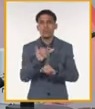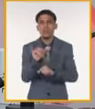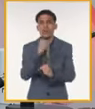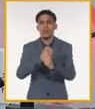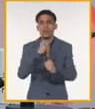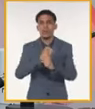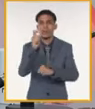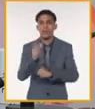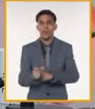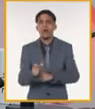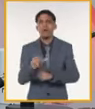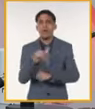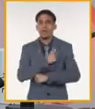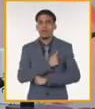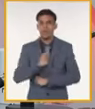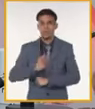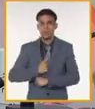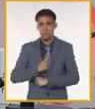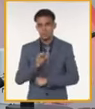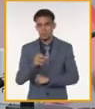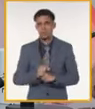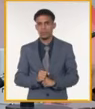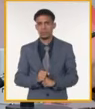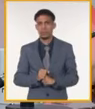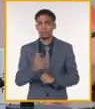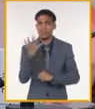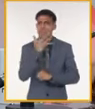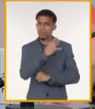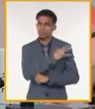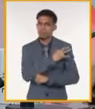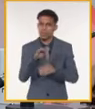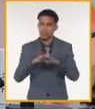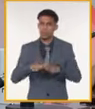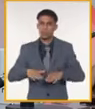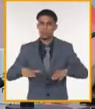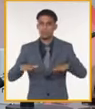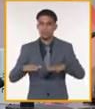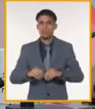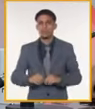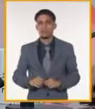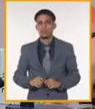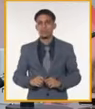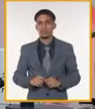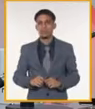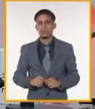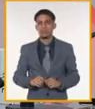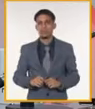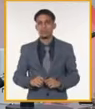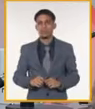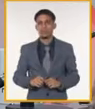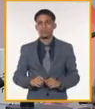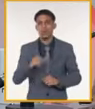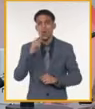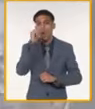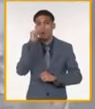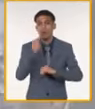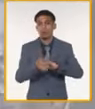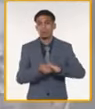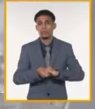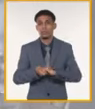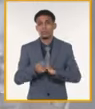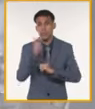gestión económica y para eso tenemos eh la posibilidad de que nos acompañe aquí el honor el compañero Joaquín Alonso